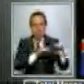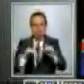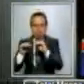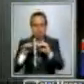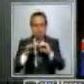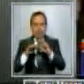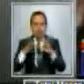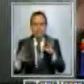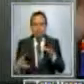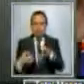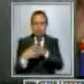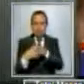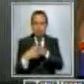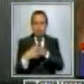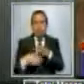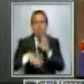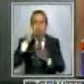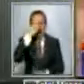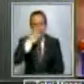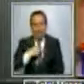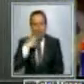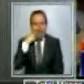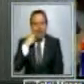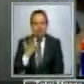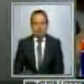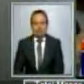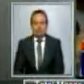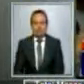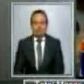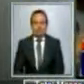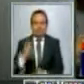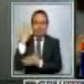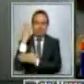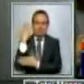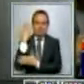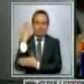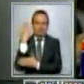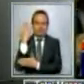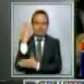fraterno y más humano